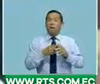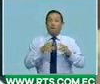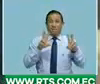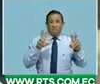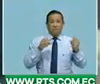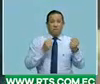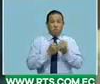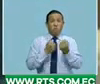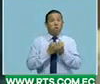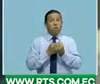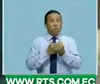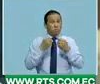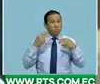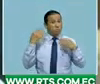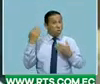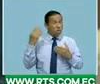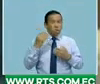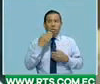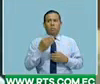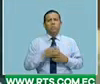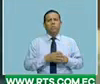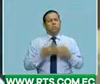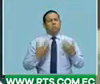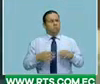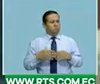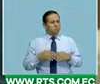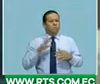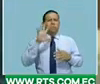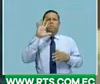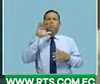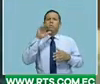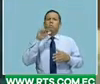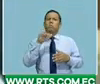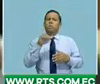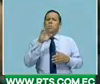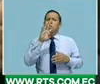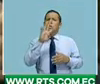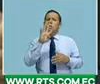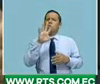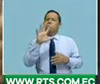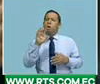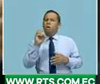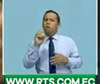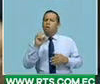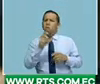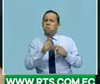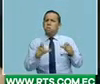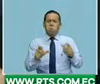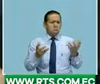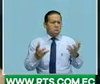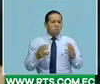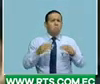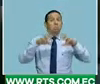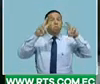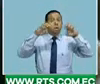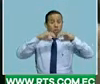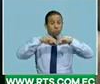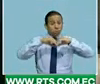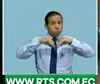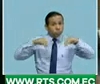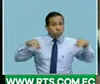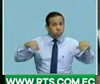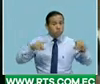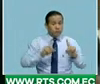17 eventos de inscripciones, 5.040 personas fueron, sin cumplimiento del distanciamiento social y en algunos